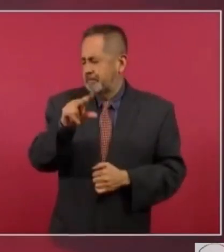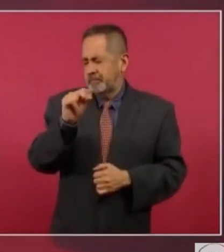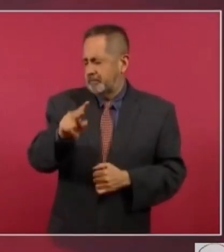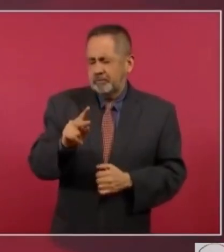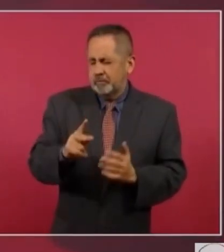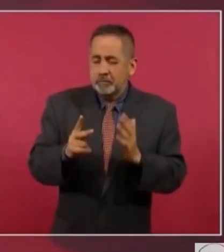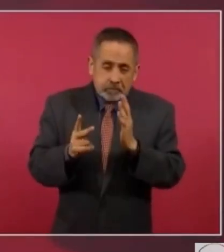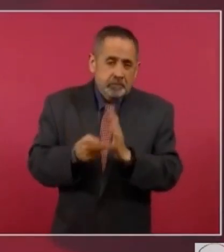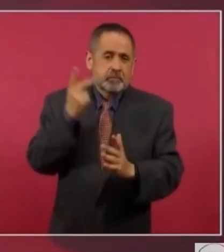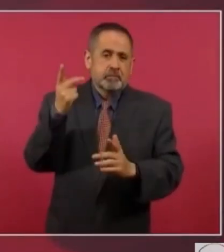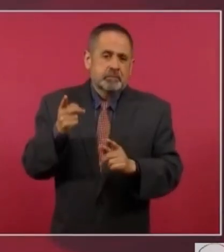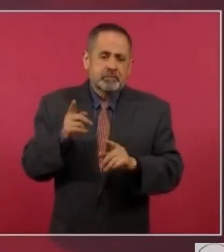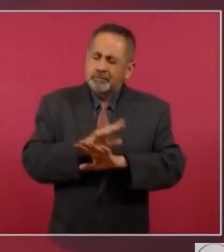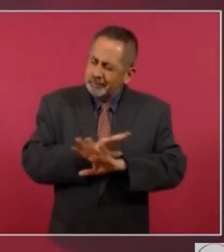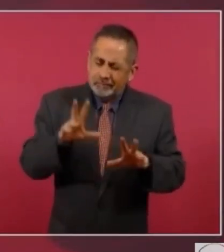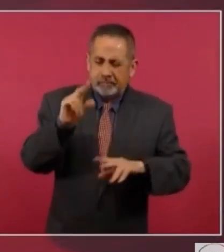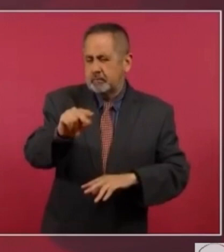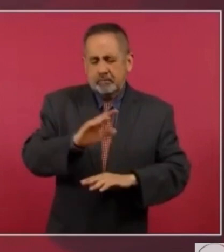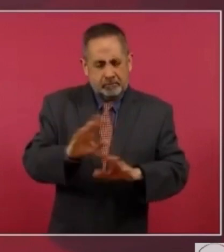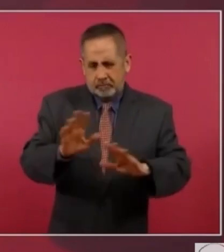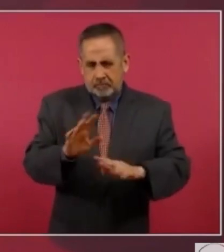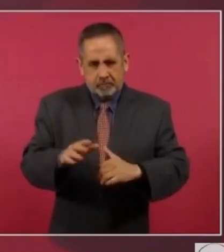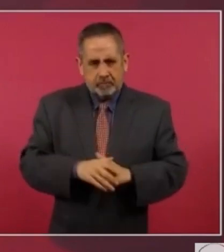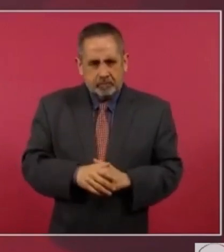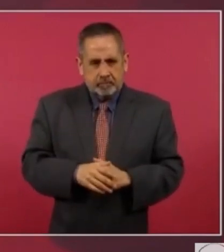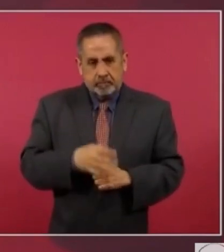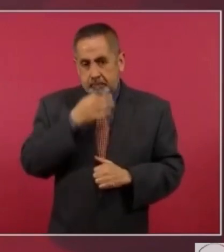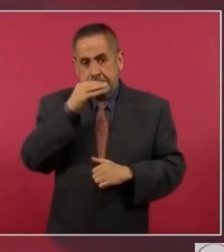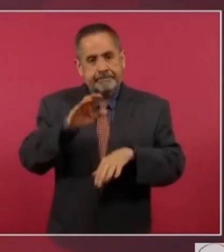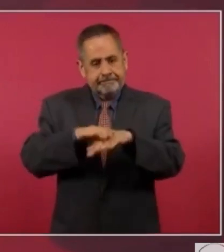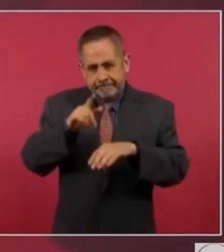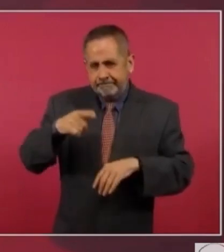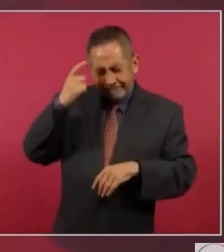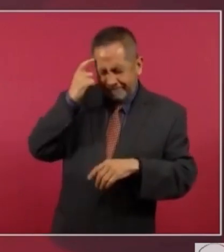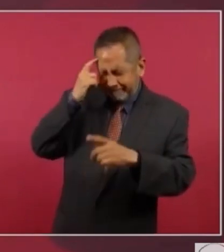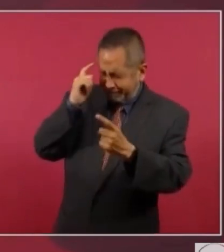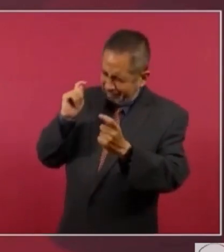porque antes, y esto es parte también de la transformación,